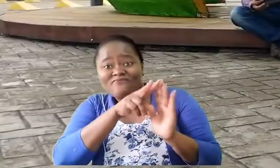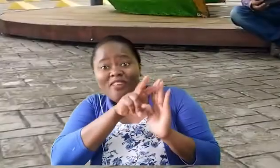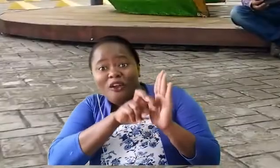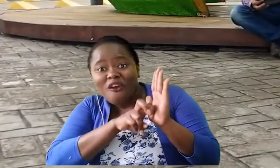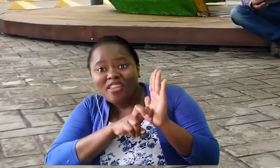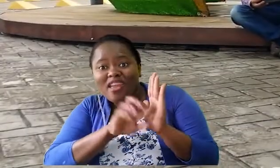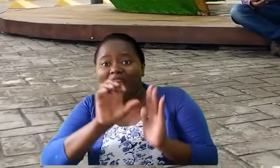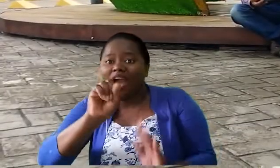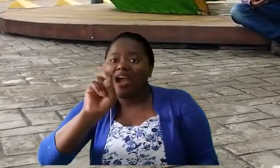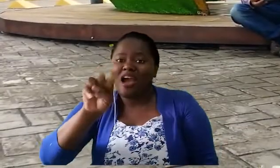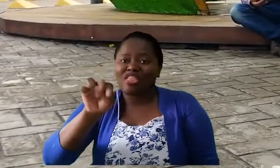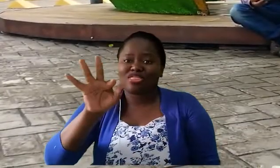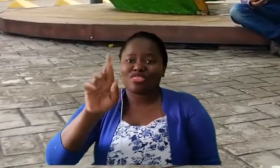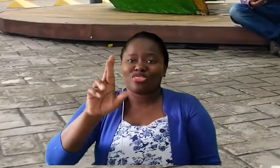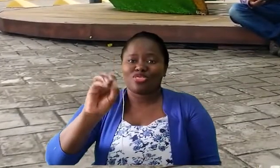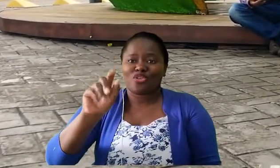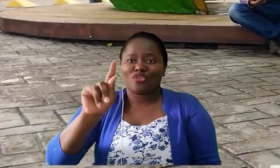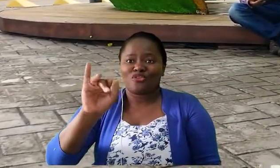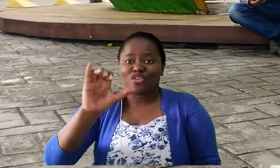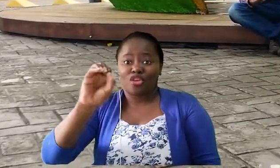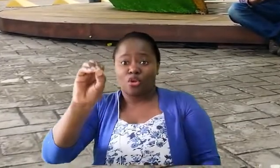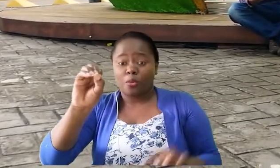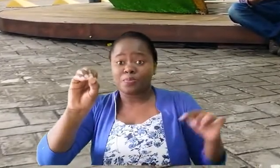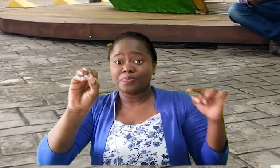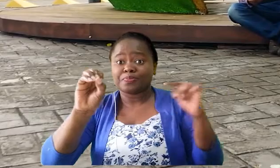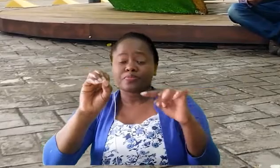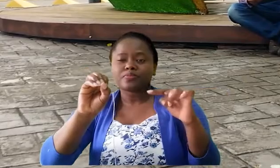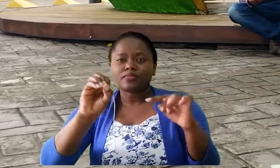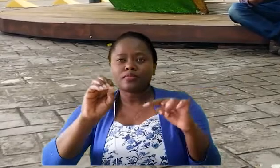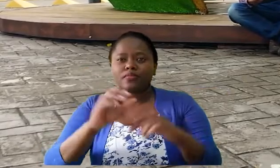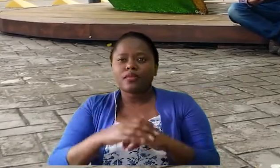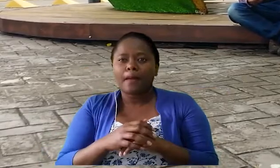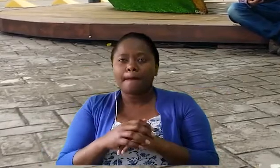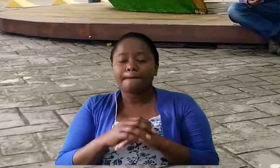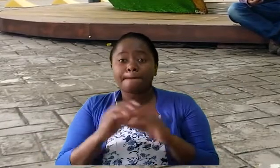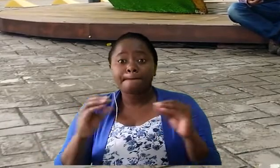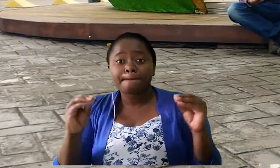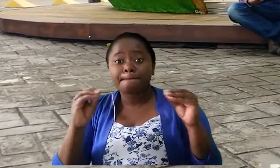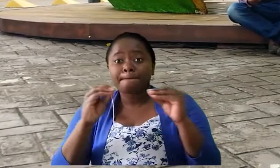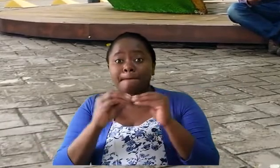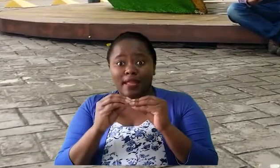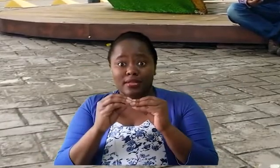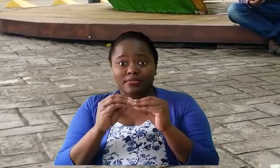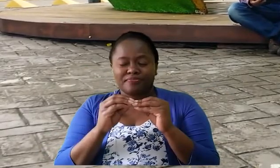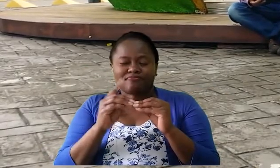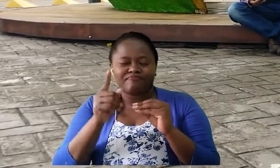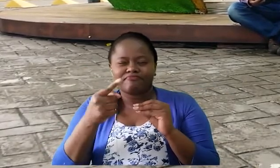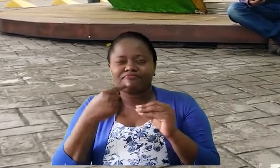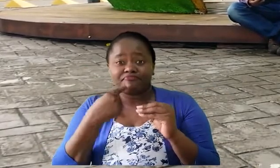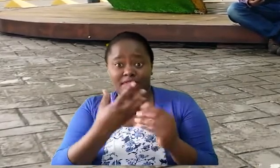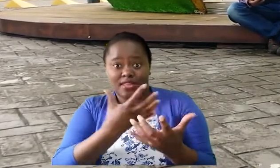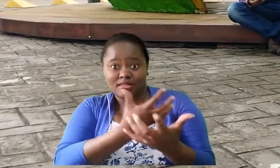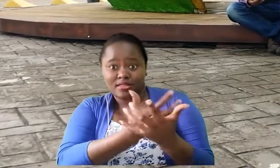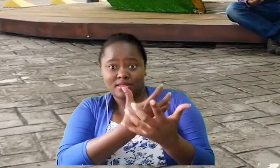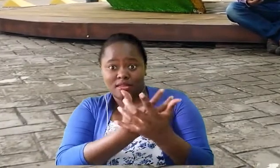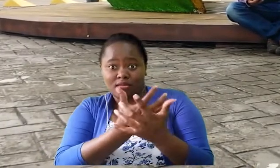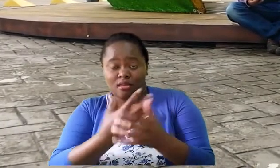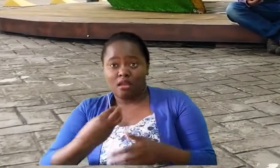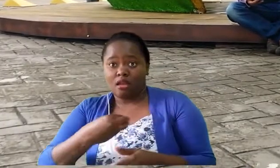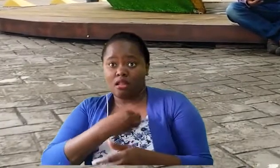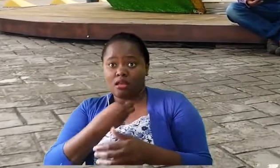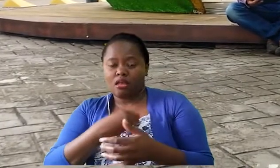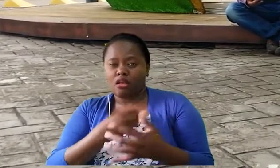La segunda corriente que defiende la relación de integración entre ciencia y religión se conoce como la teología de